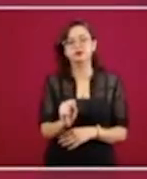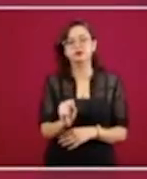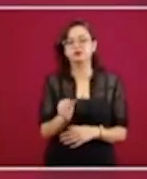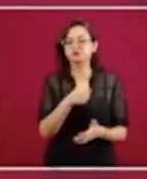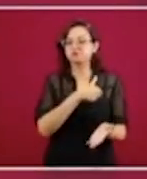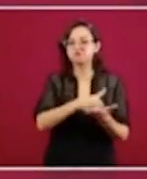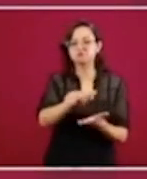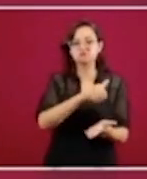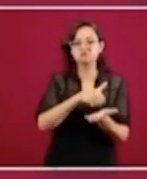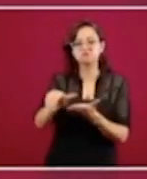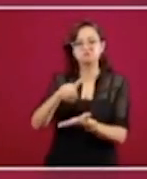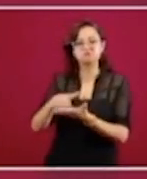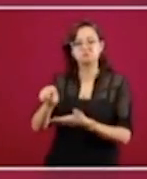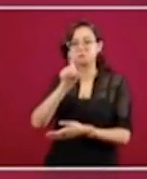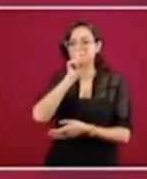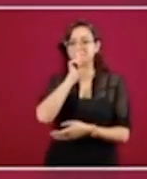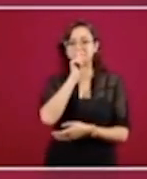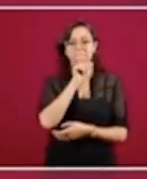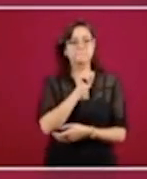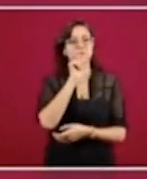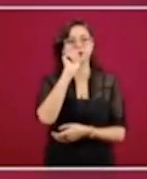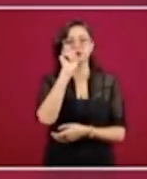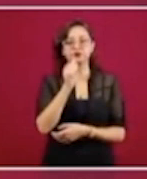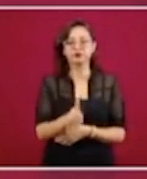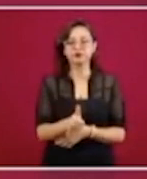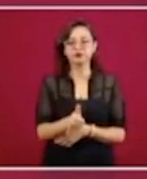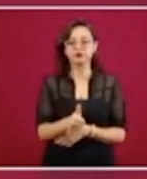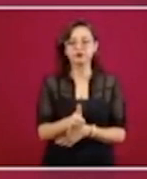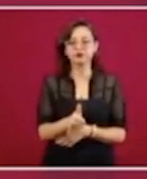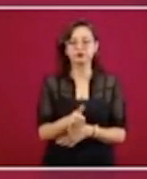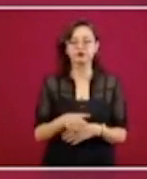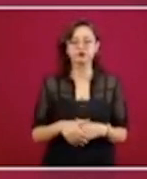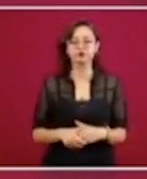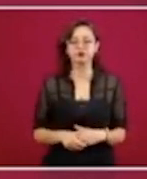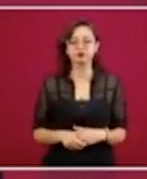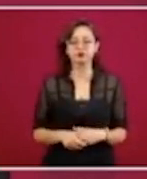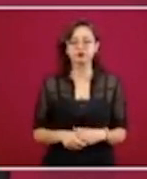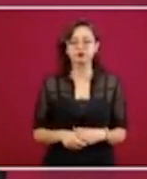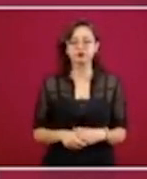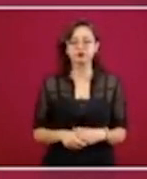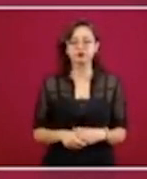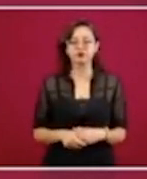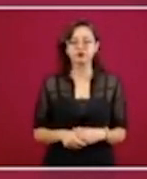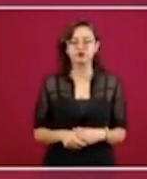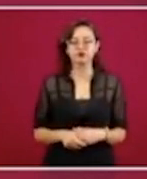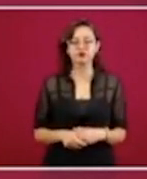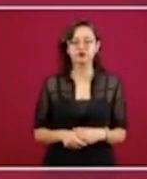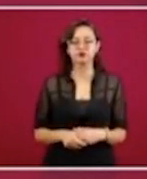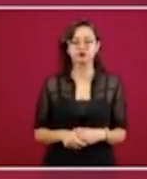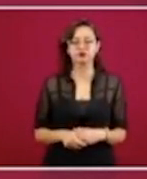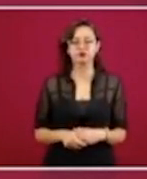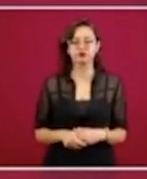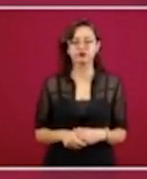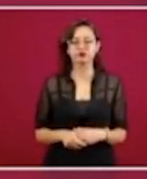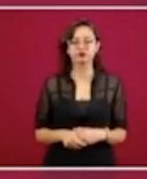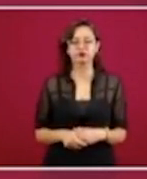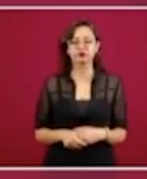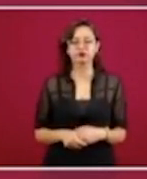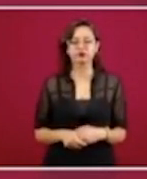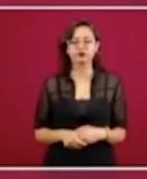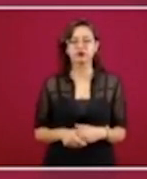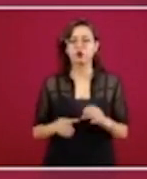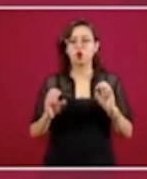no despidiendo a sus trabajadores ni quitándoles o